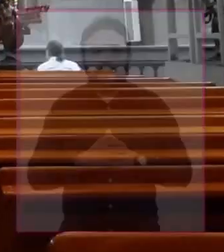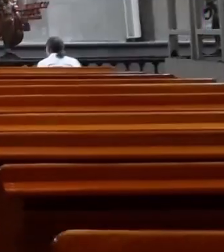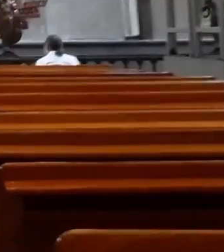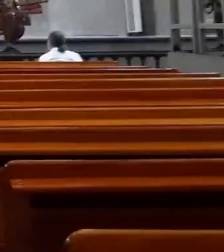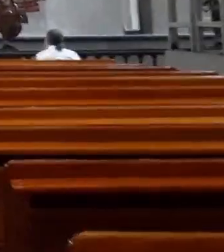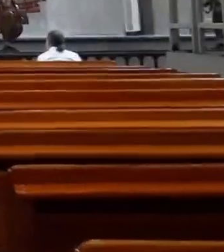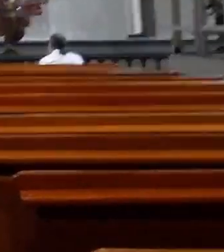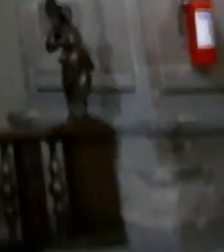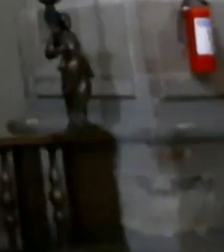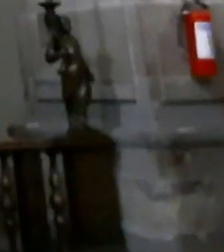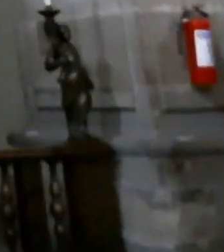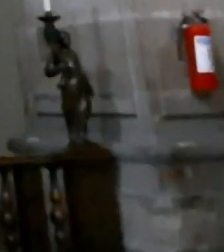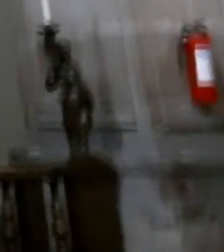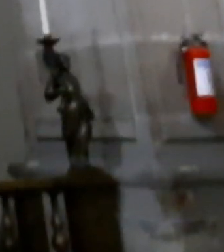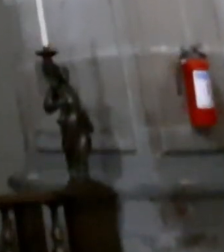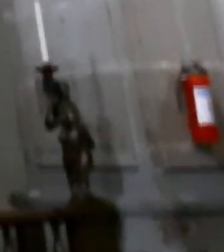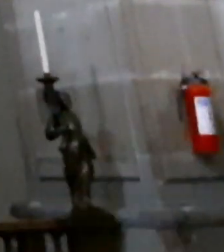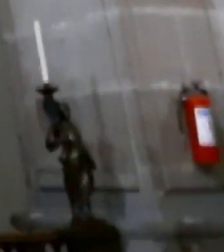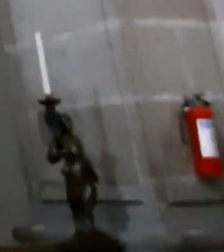sorpresas.